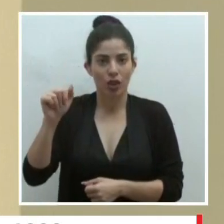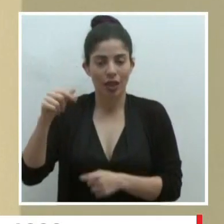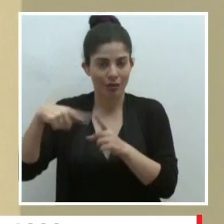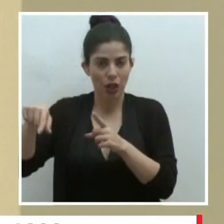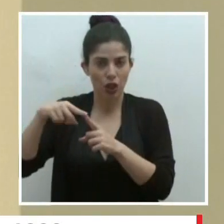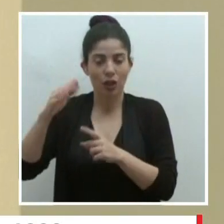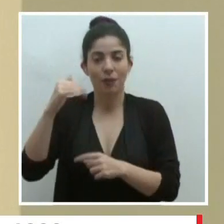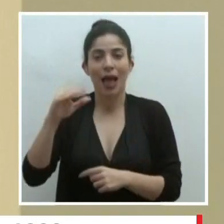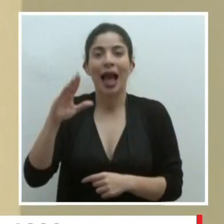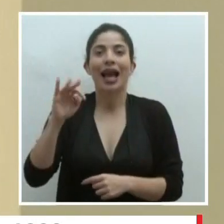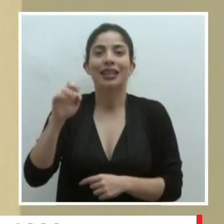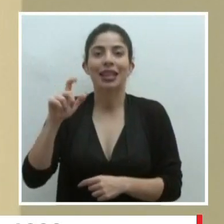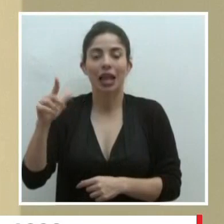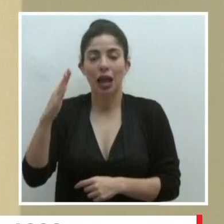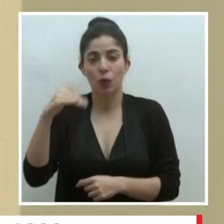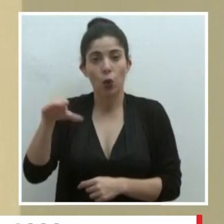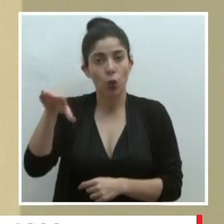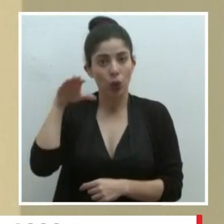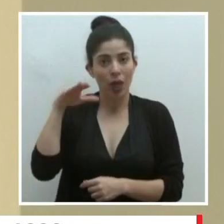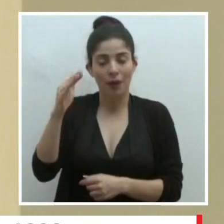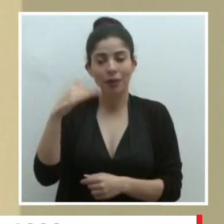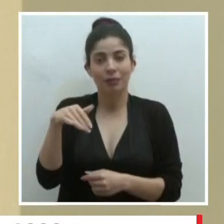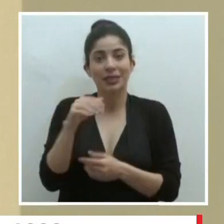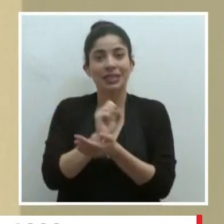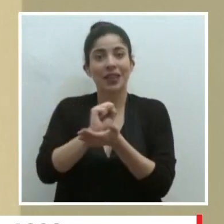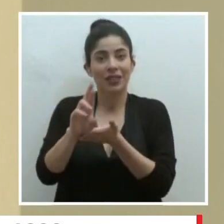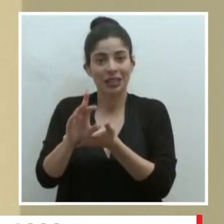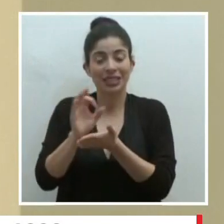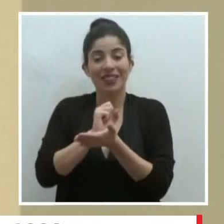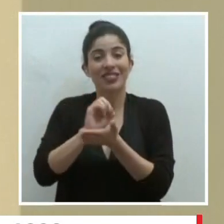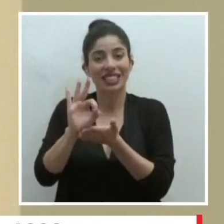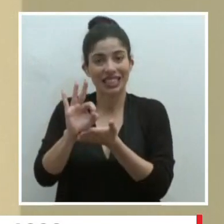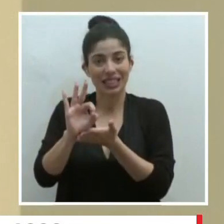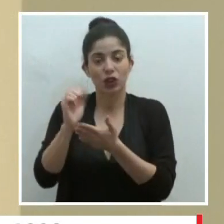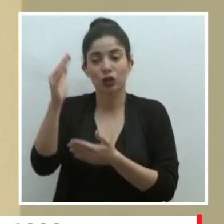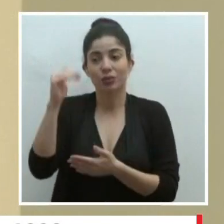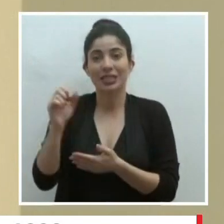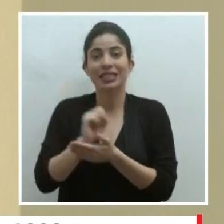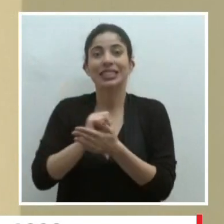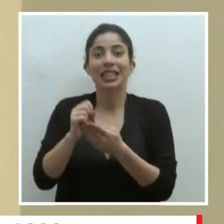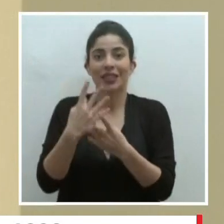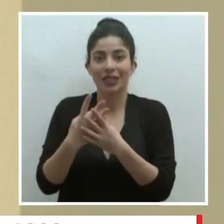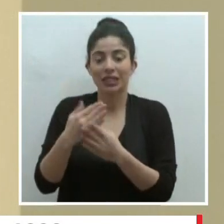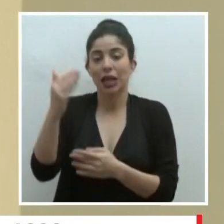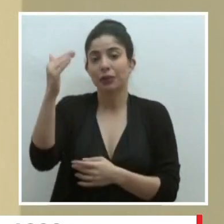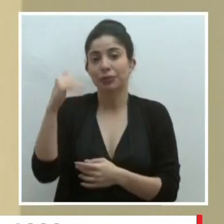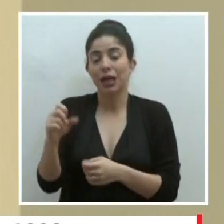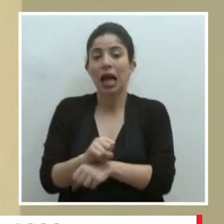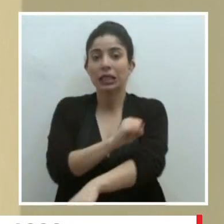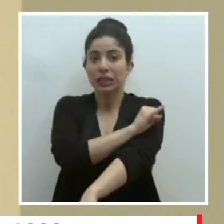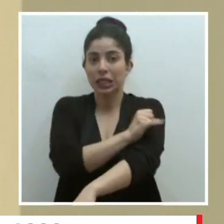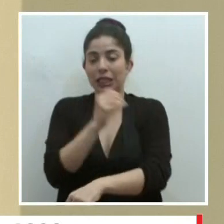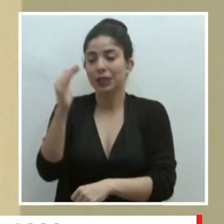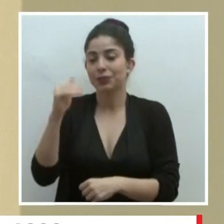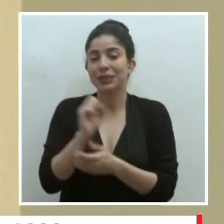Catedral, Curriabat, San Francisco de Ríos, San Sebastián, Acerrí, San